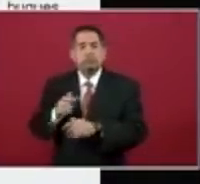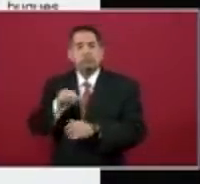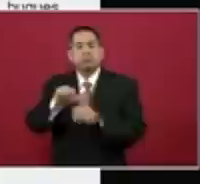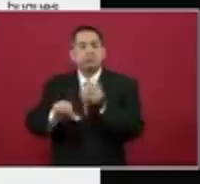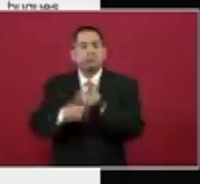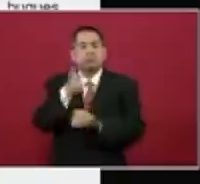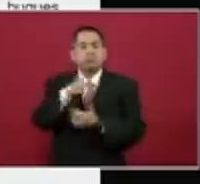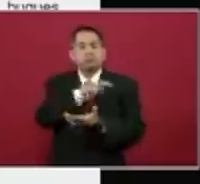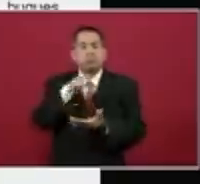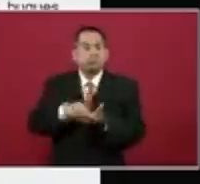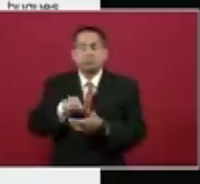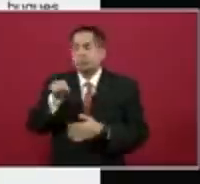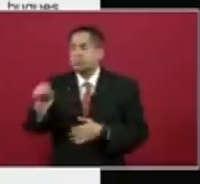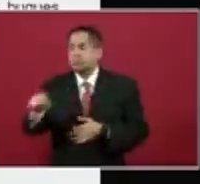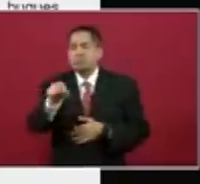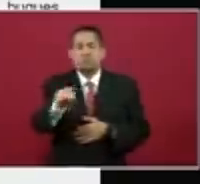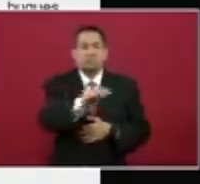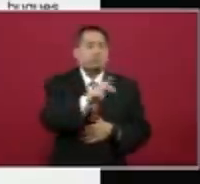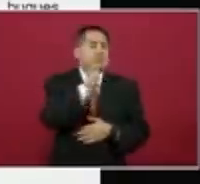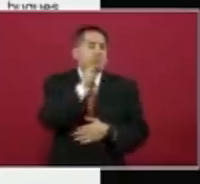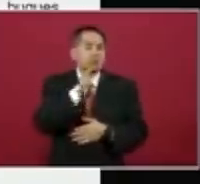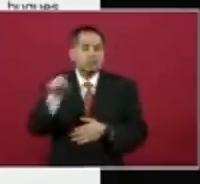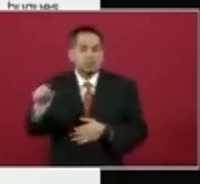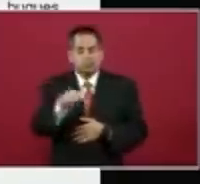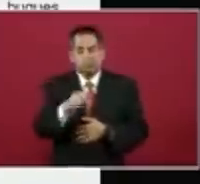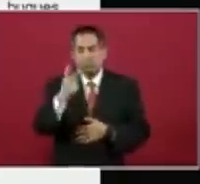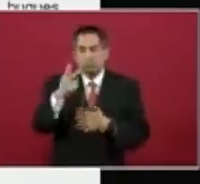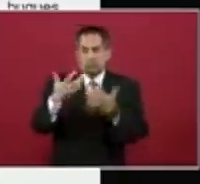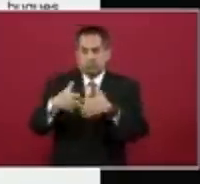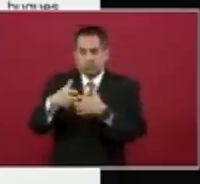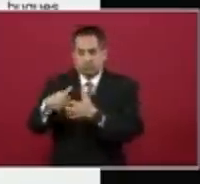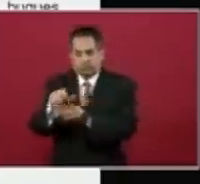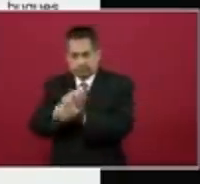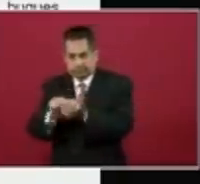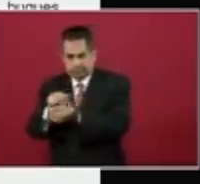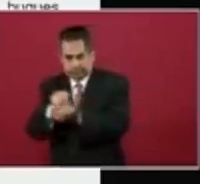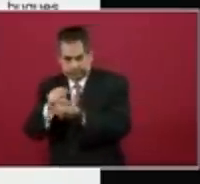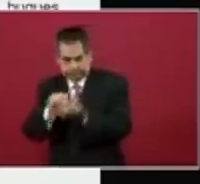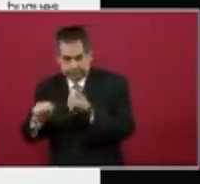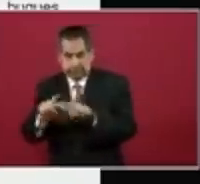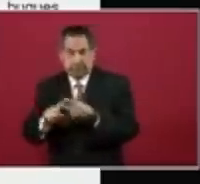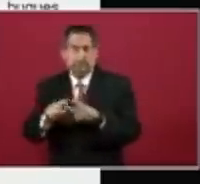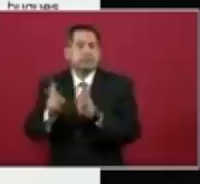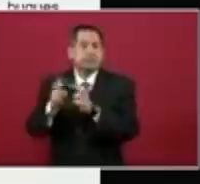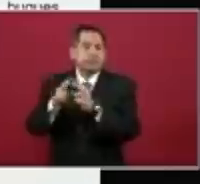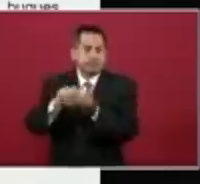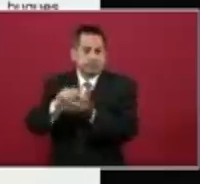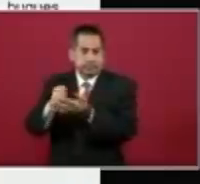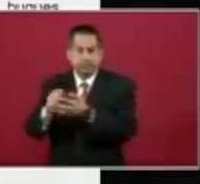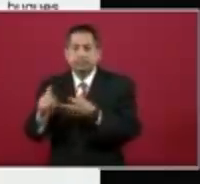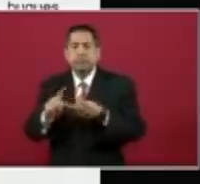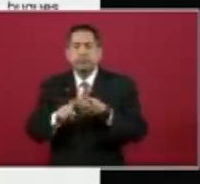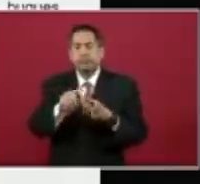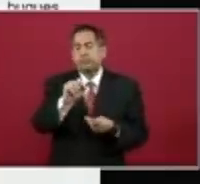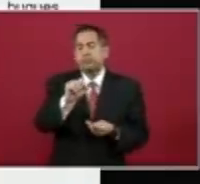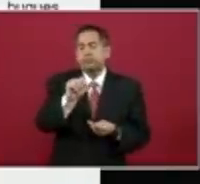instalaciones de Pemex, que fueron dos refinerías, la de Tampico y la de Salina Cruz,